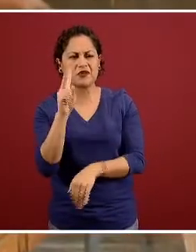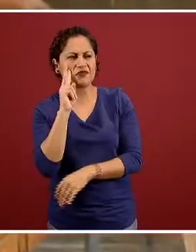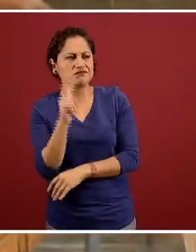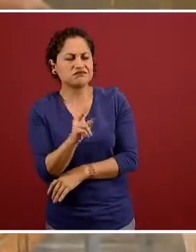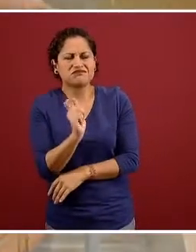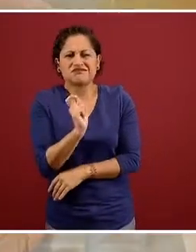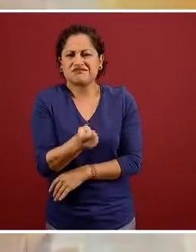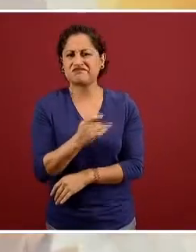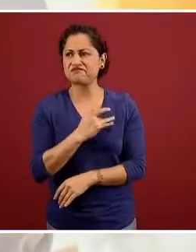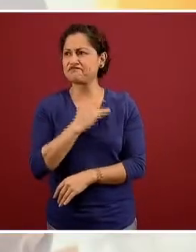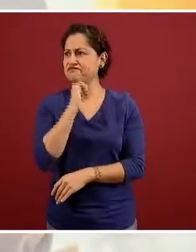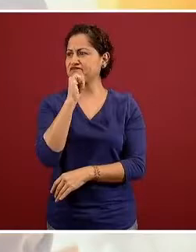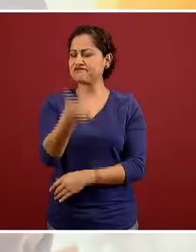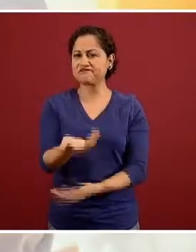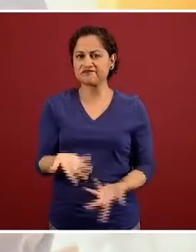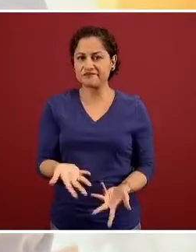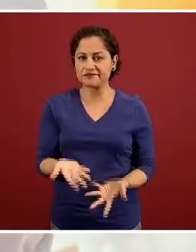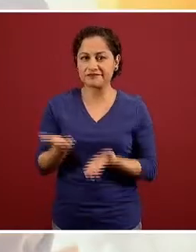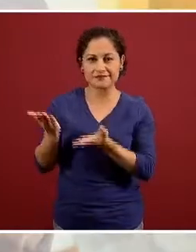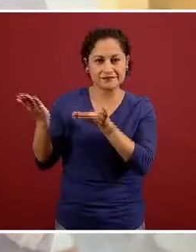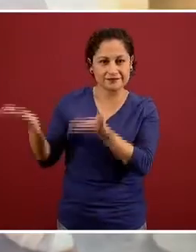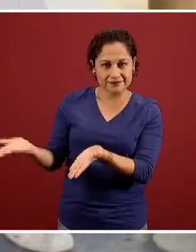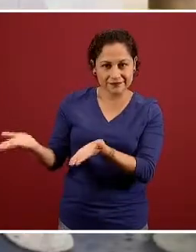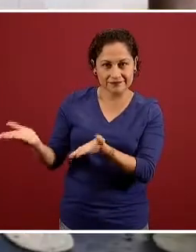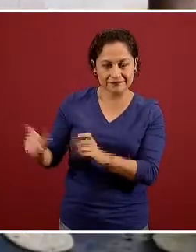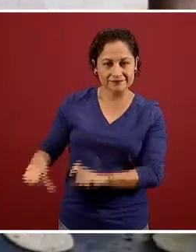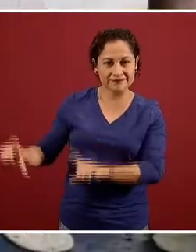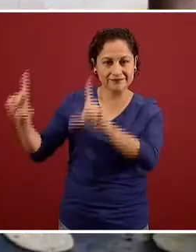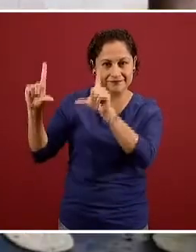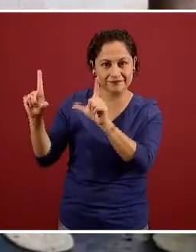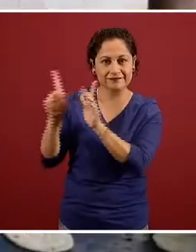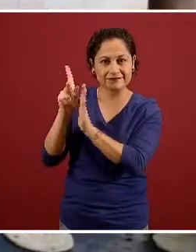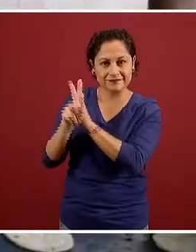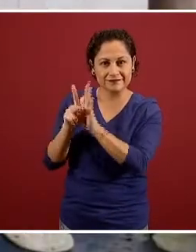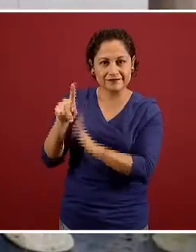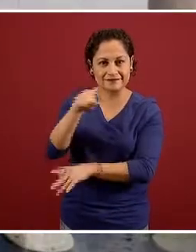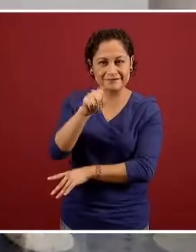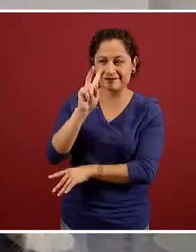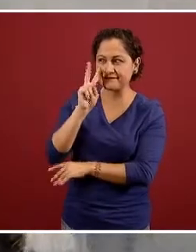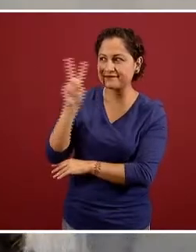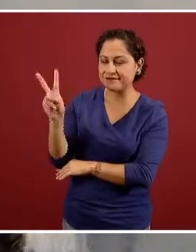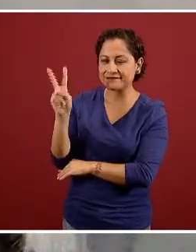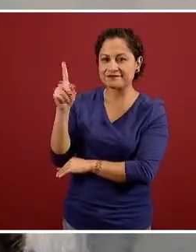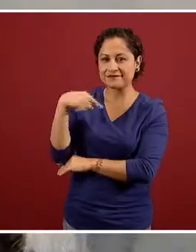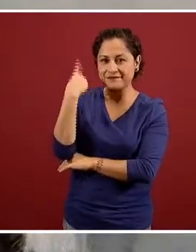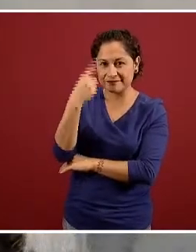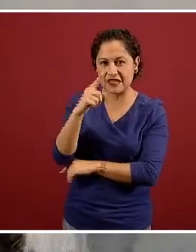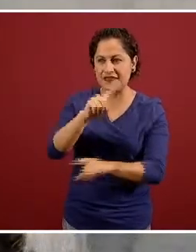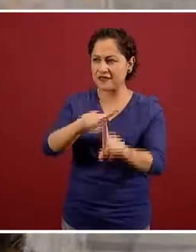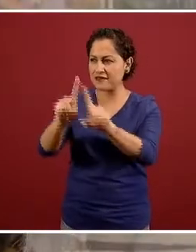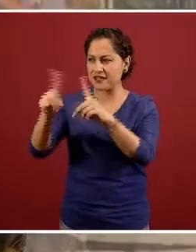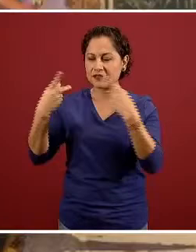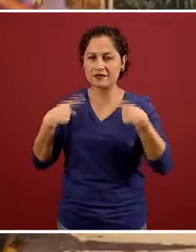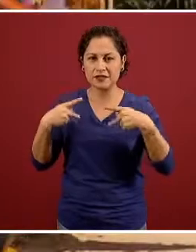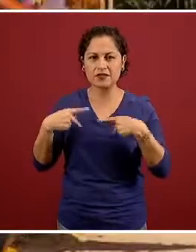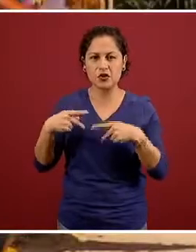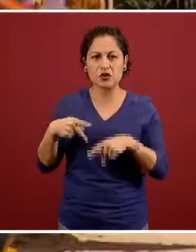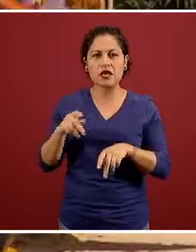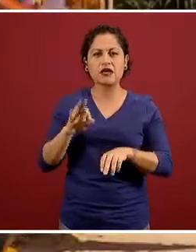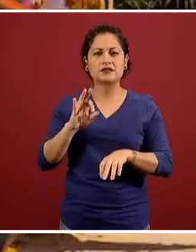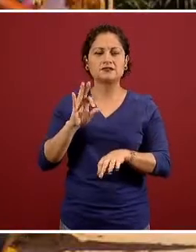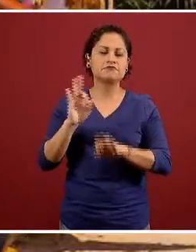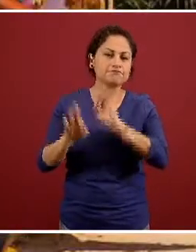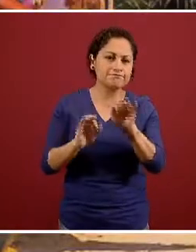ahora queremos poner algunas caras a todas las personas que se dedican al arte, la música, el comercio, la